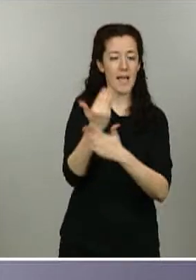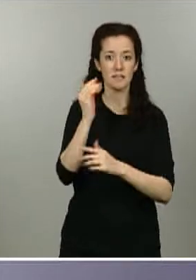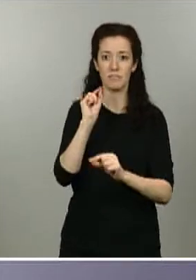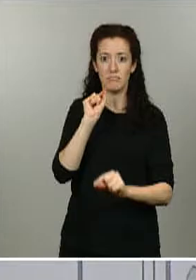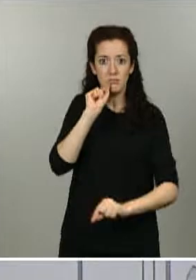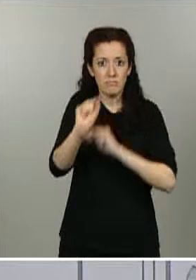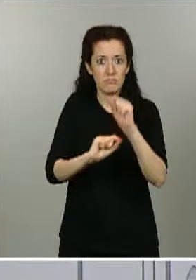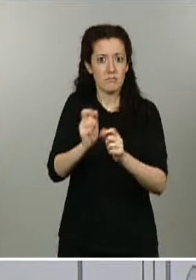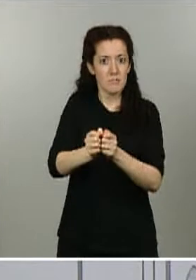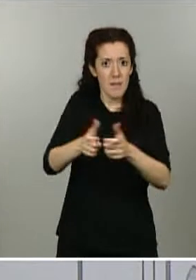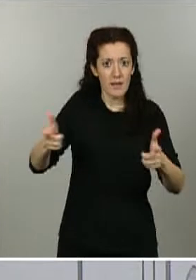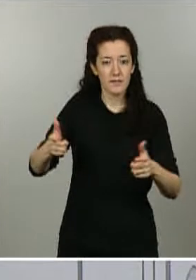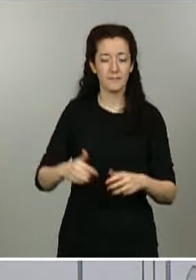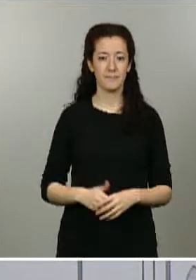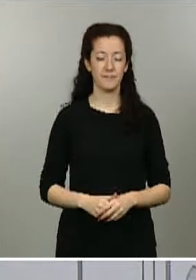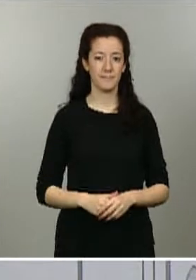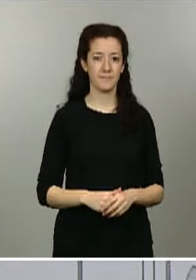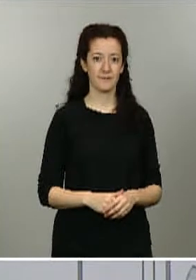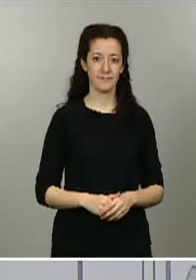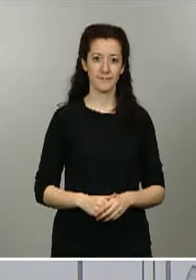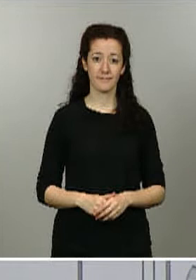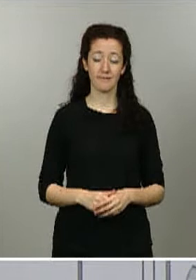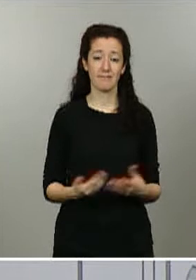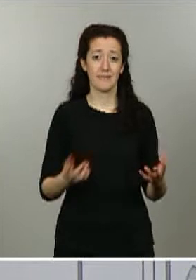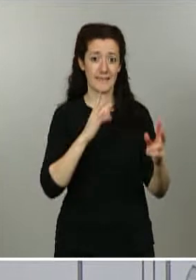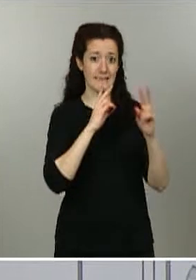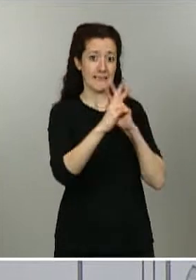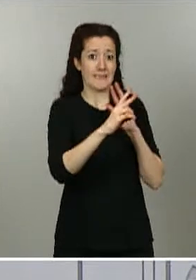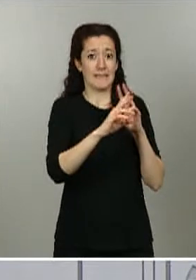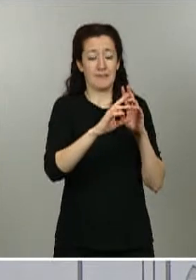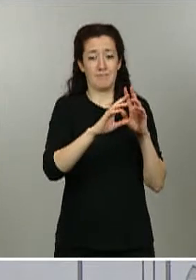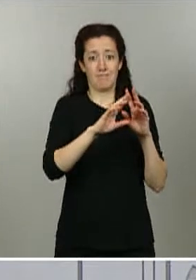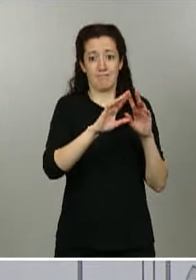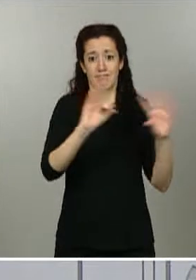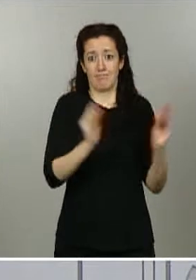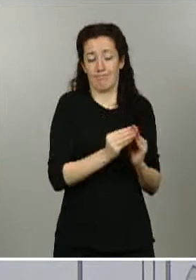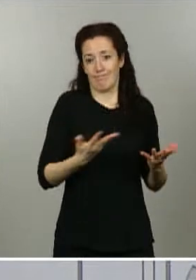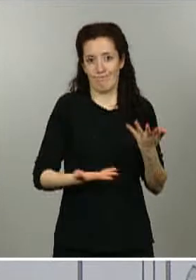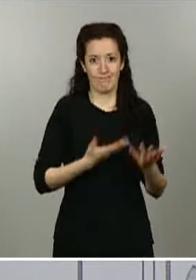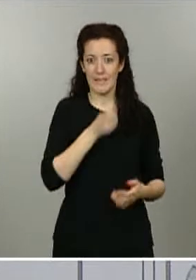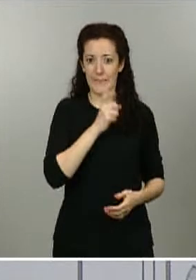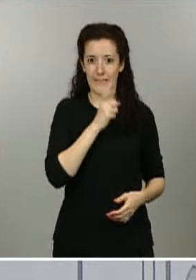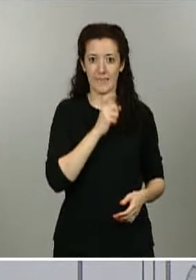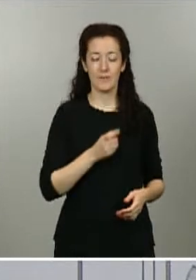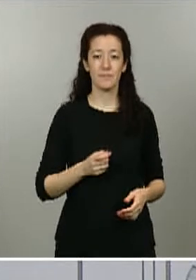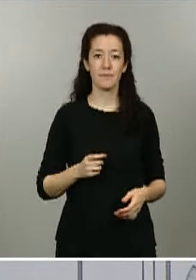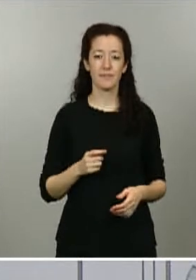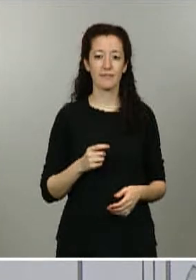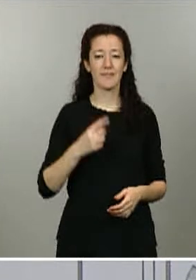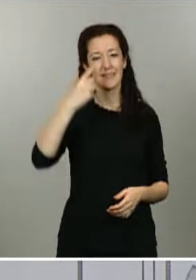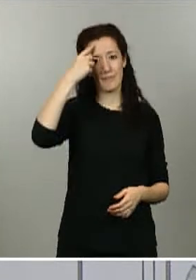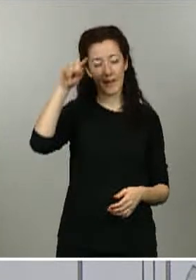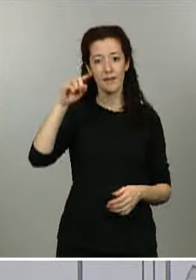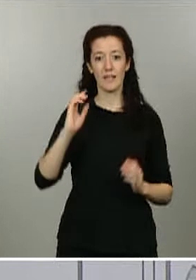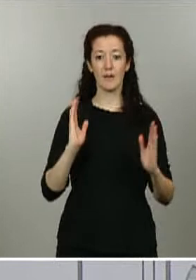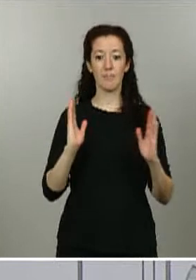concluir con certeza absoluta es muy complicado. Sabemos que los periodos de incubación de esta enfermedad son los que son, sabemos los retrasos que